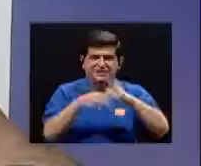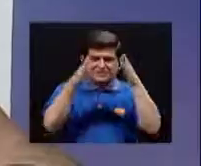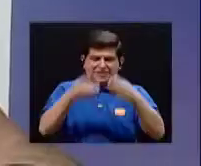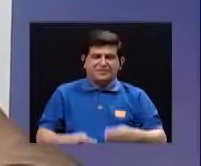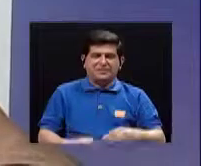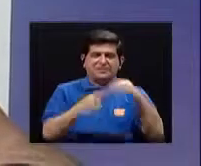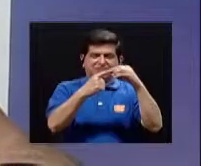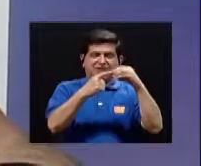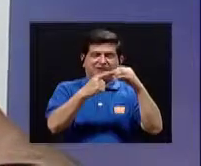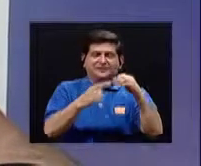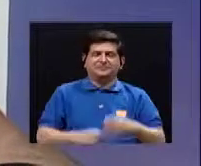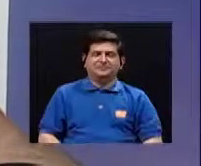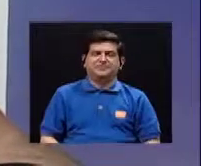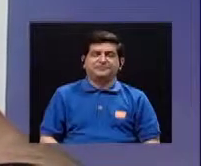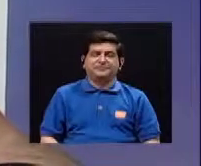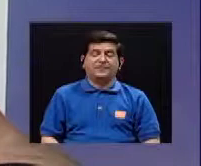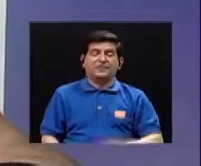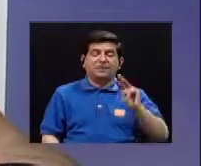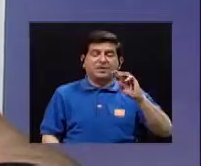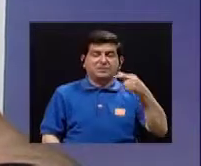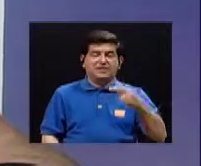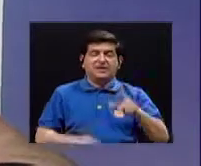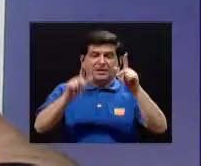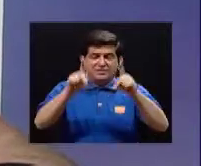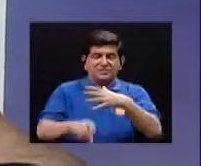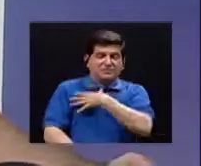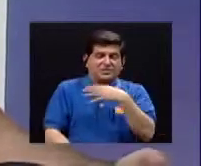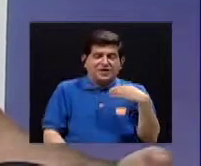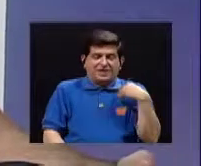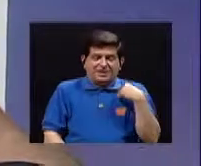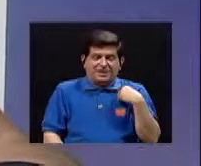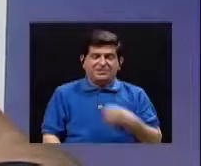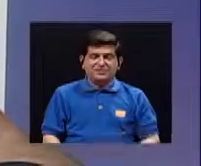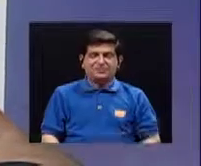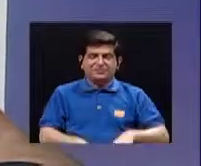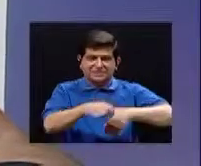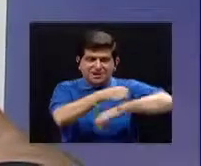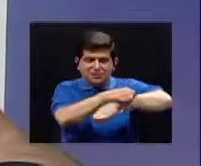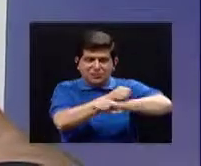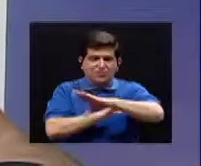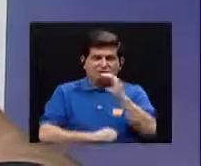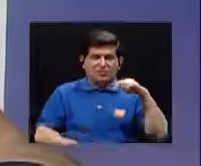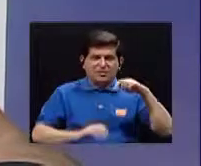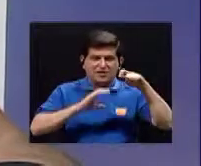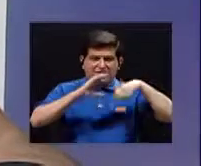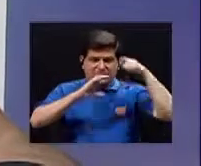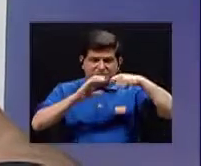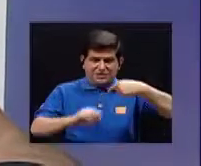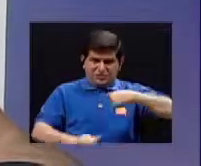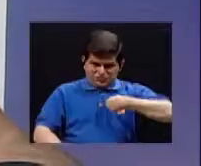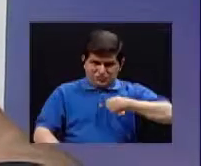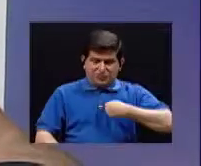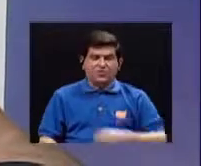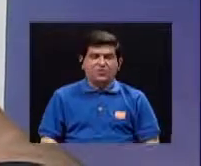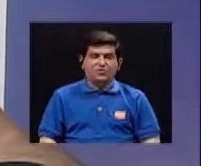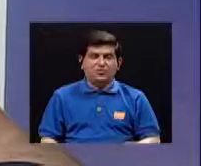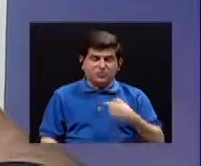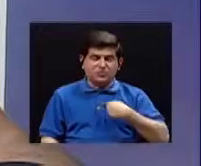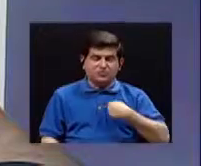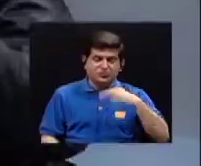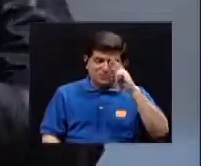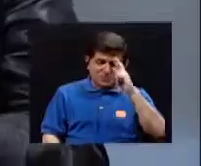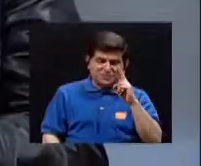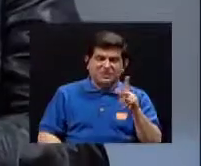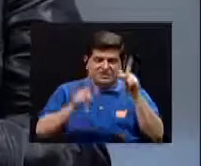exactamente bueno miguel como como amante del cine del fútbol del micro de su personal pues realmente te agradezco y no